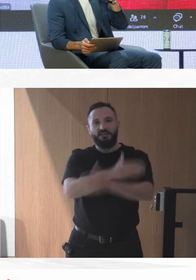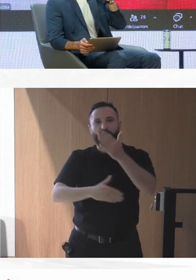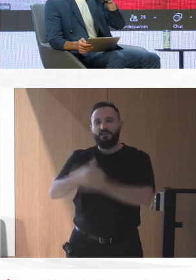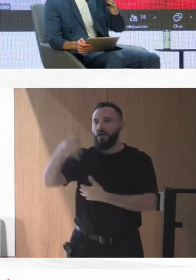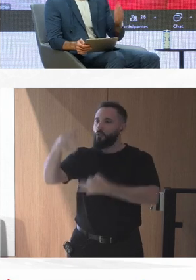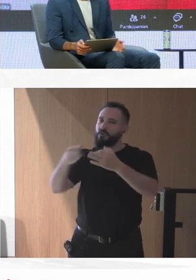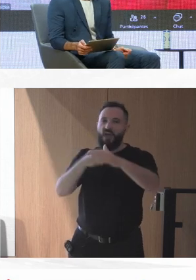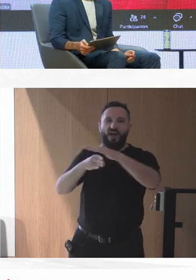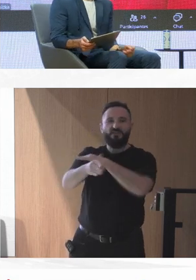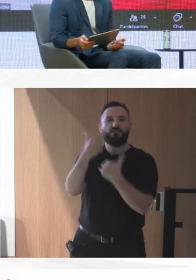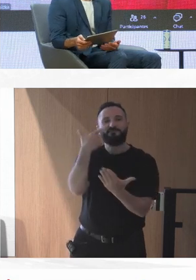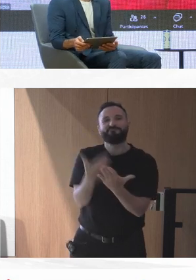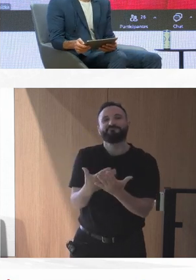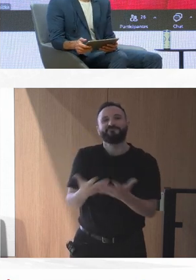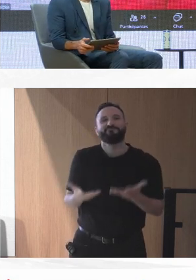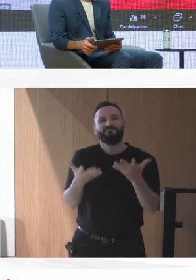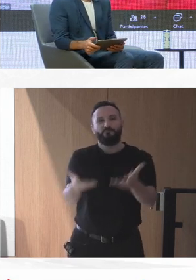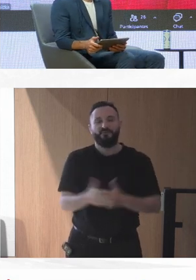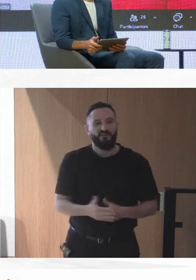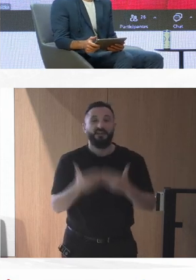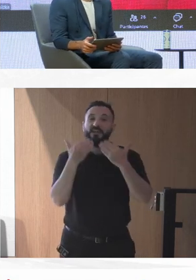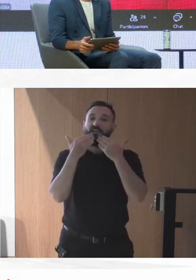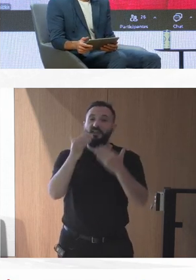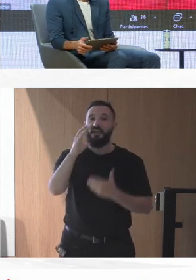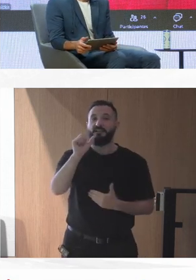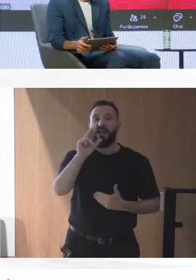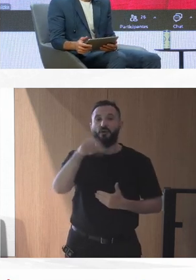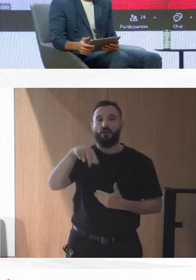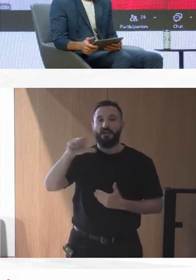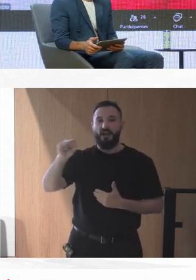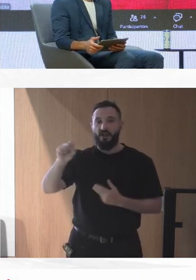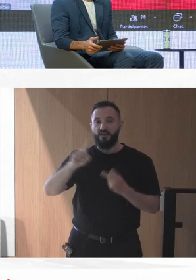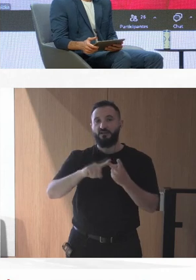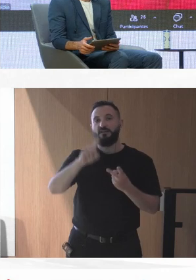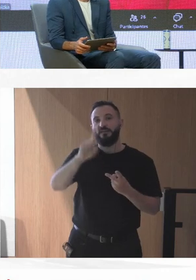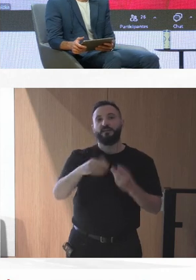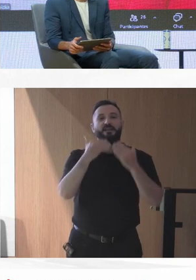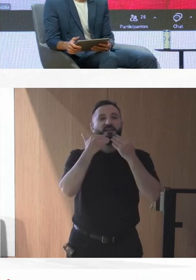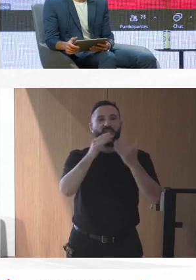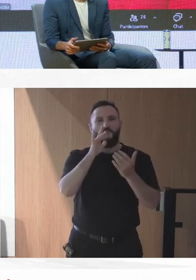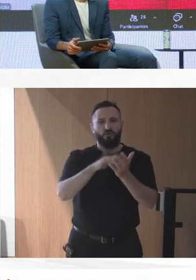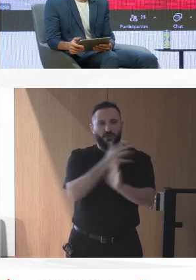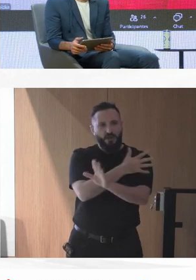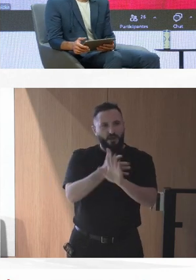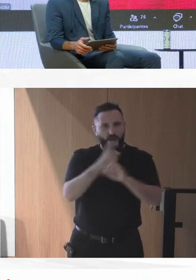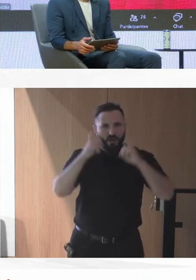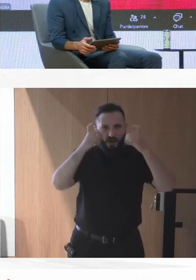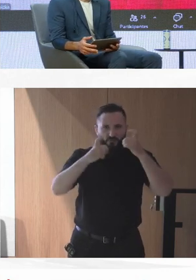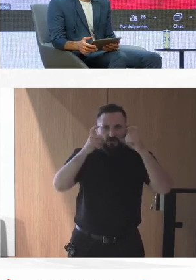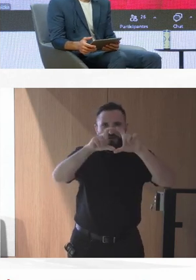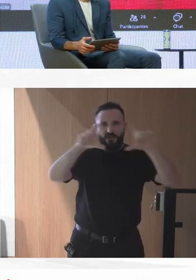discapacidad. Muchas gracias, Carolina. Gracias también por mencionar los esfuerzos que se han hecho dentro de Enable